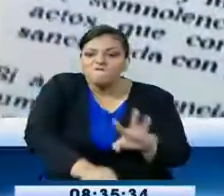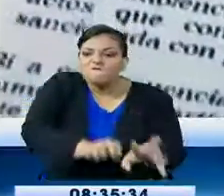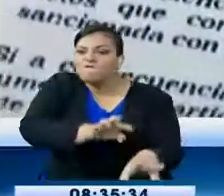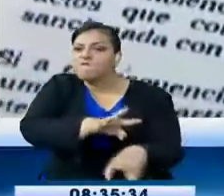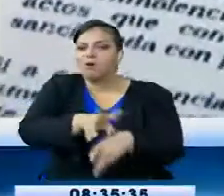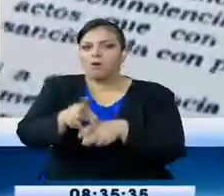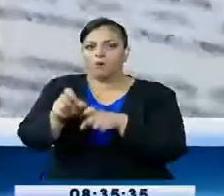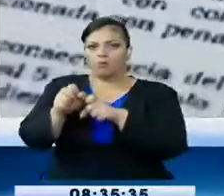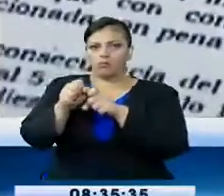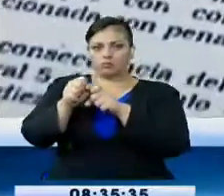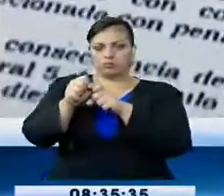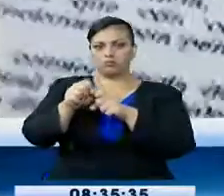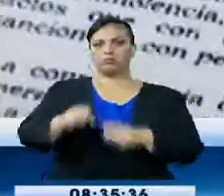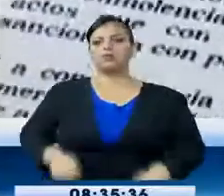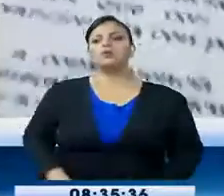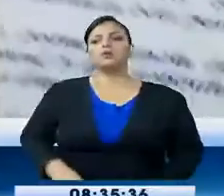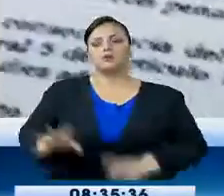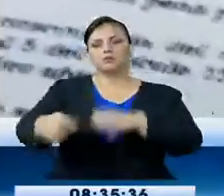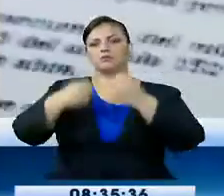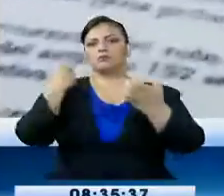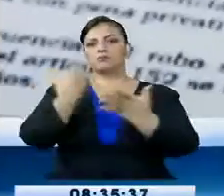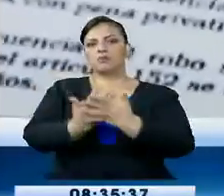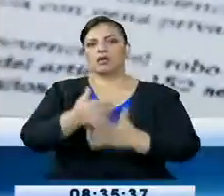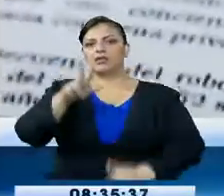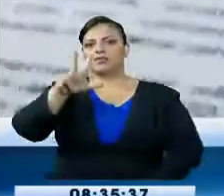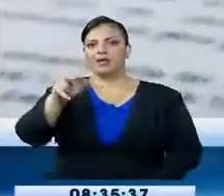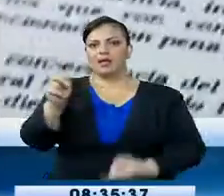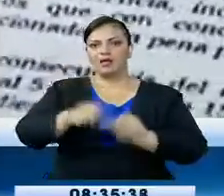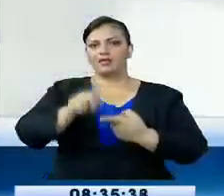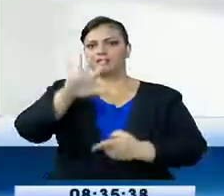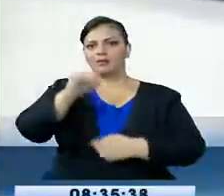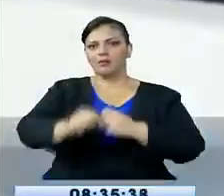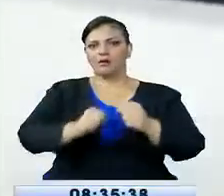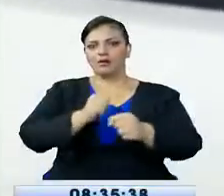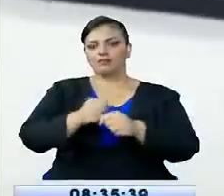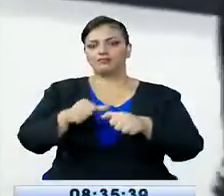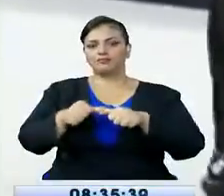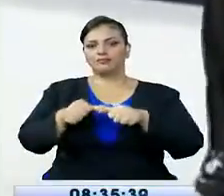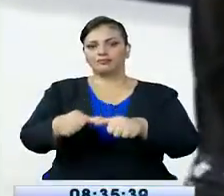a las personas, tendría una pena de 3 a 5 años. Informó Roselena Vázquez.